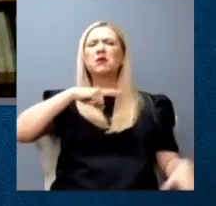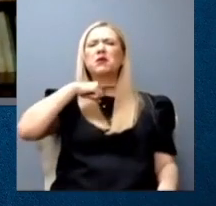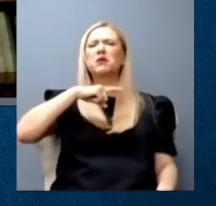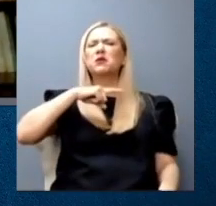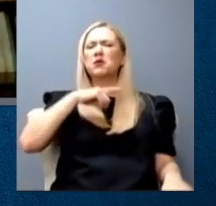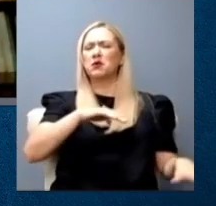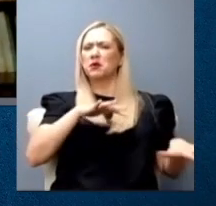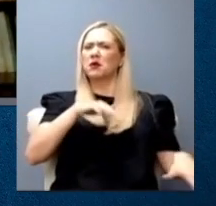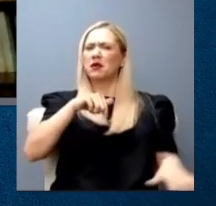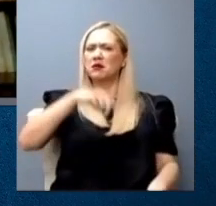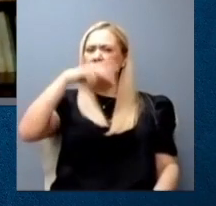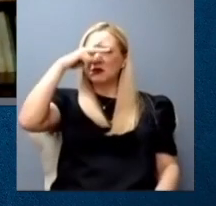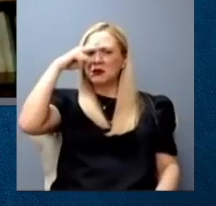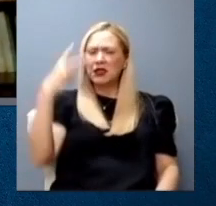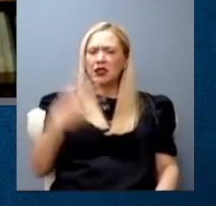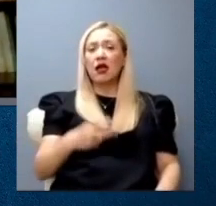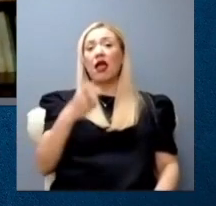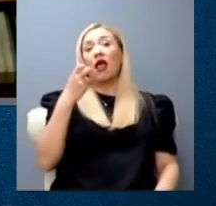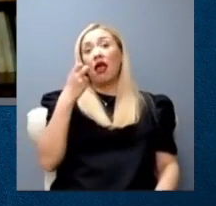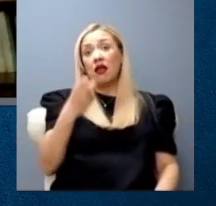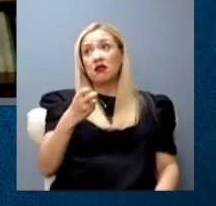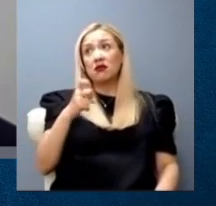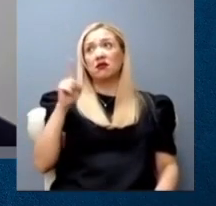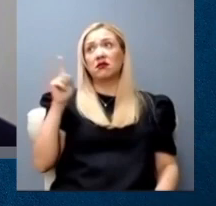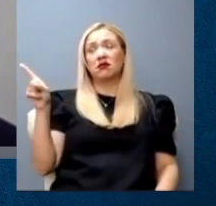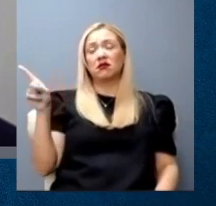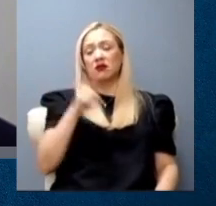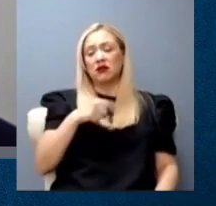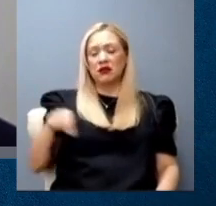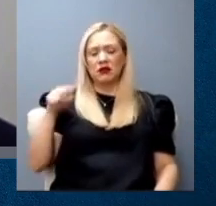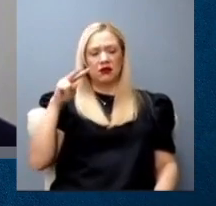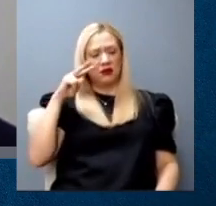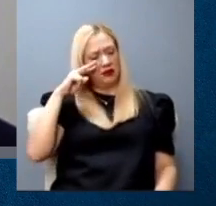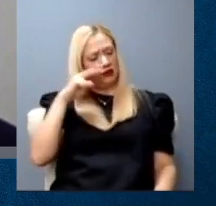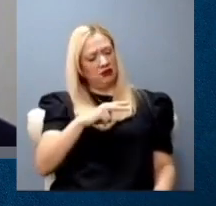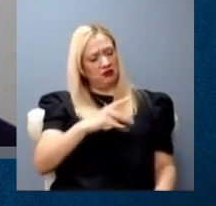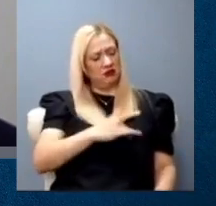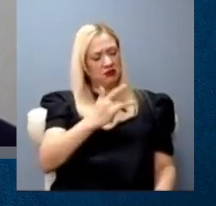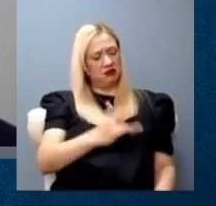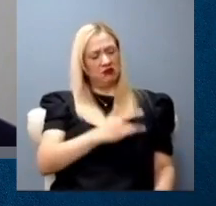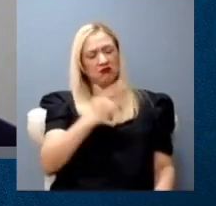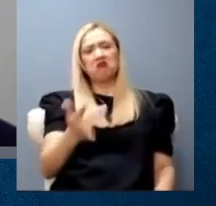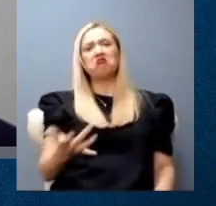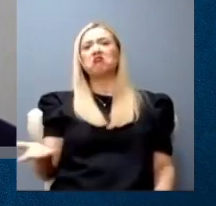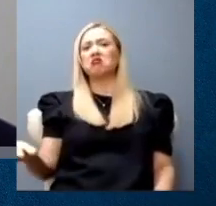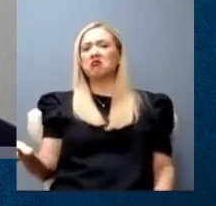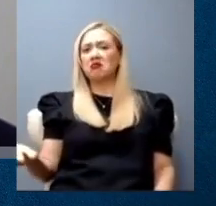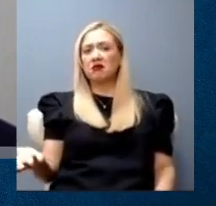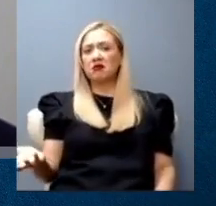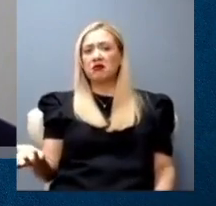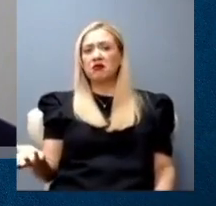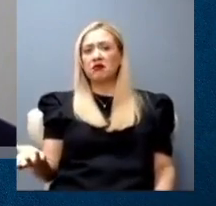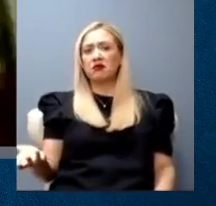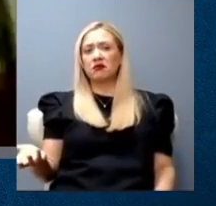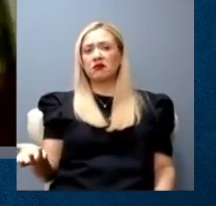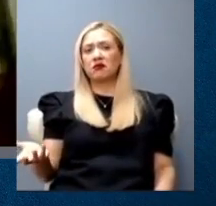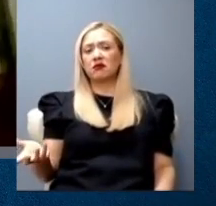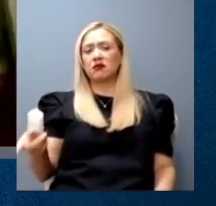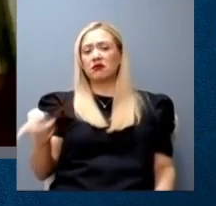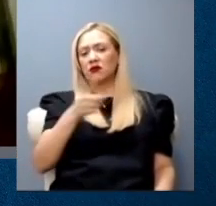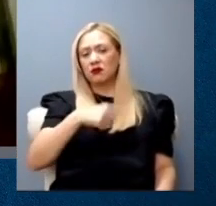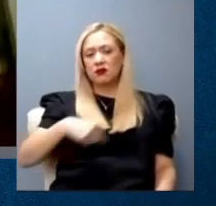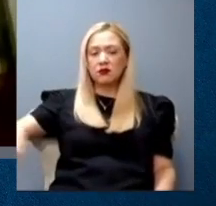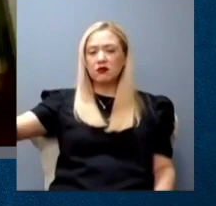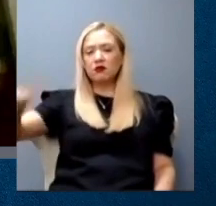eso nos lleva a sospechar y a concluir también que las